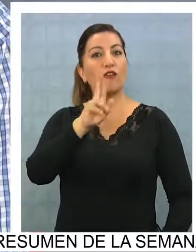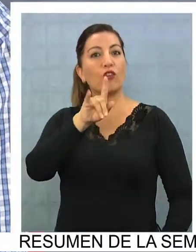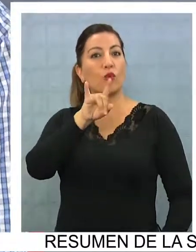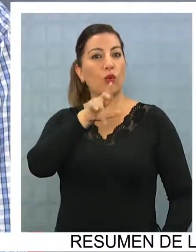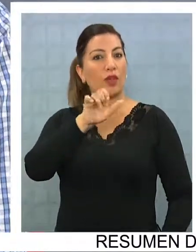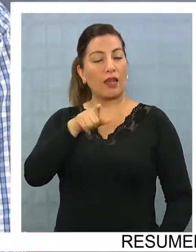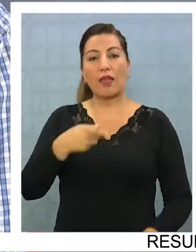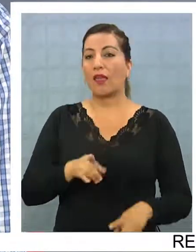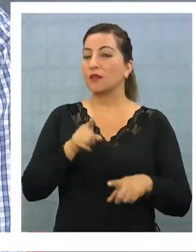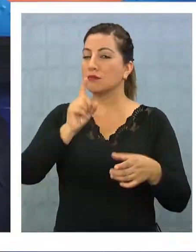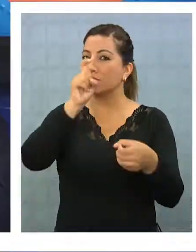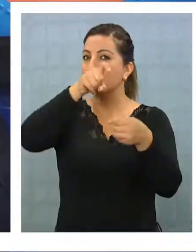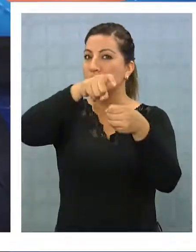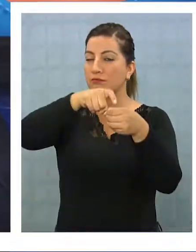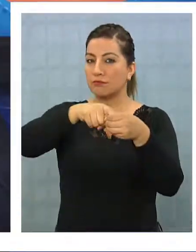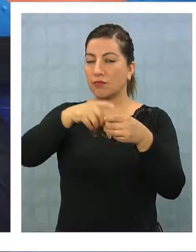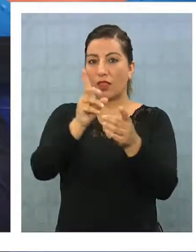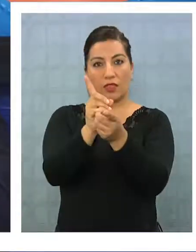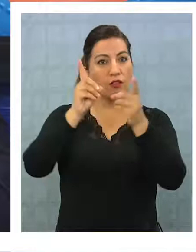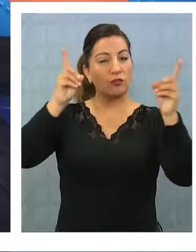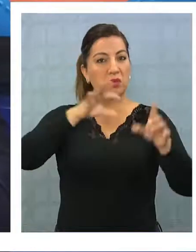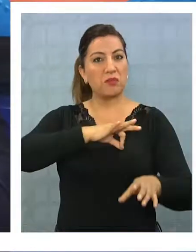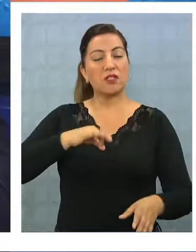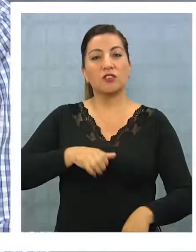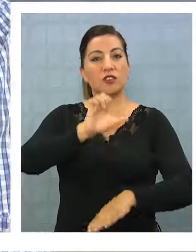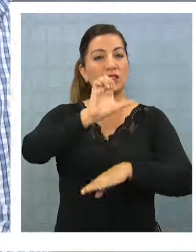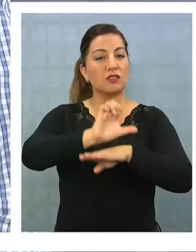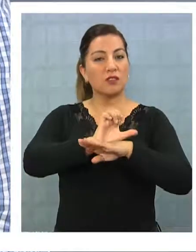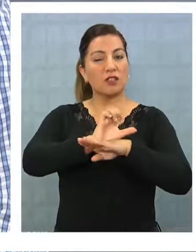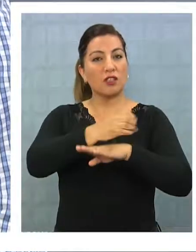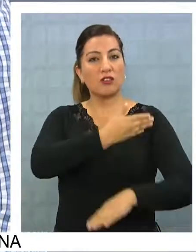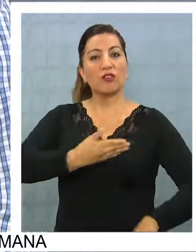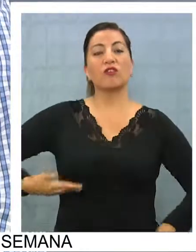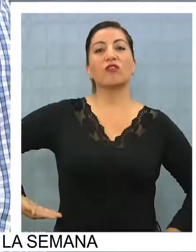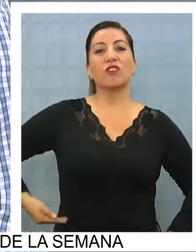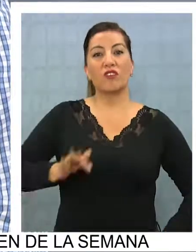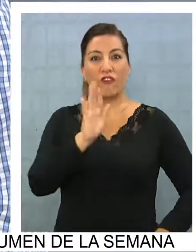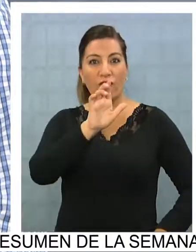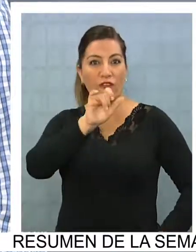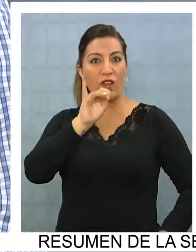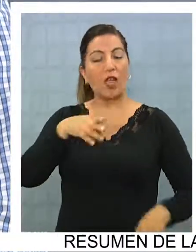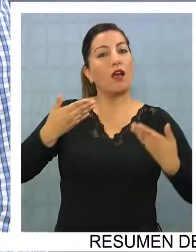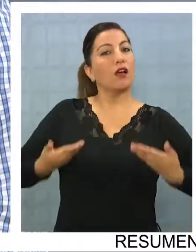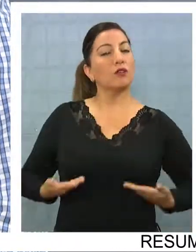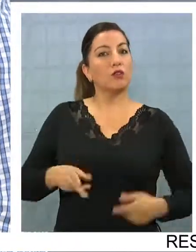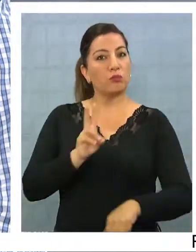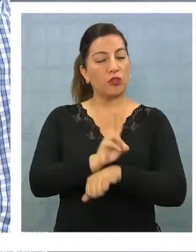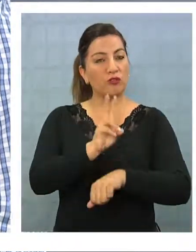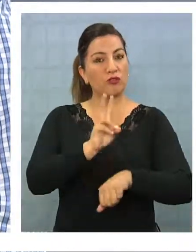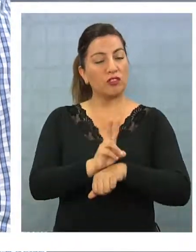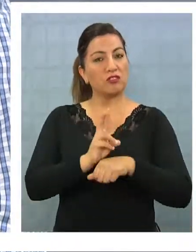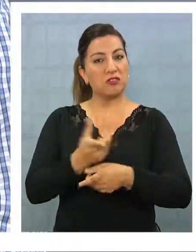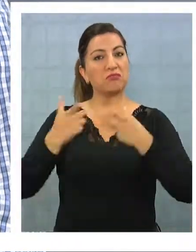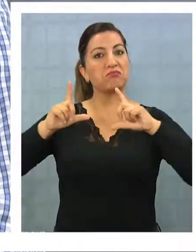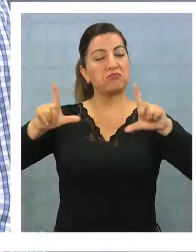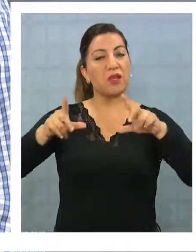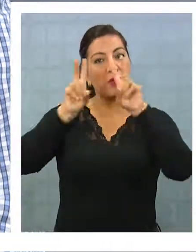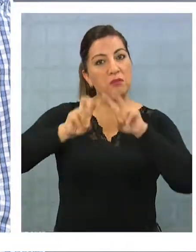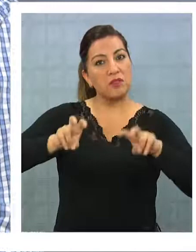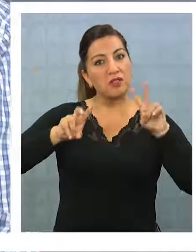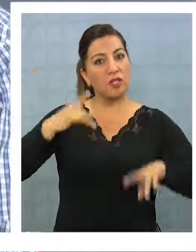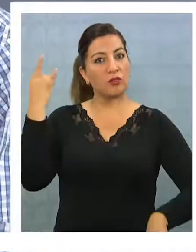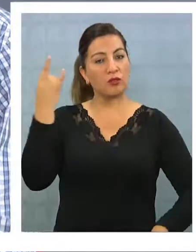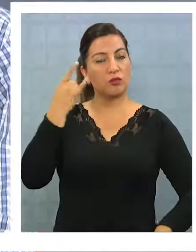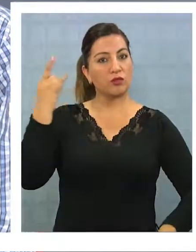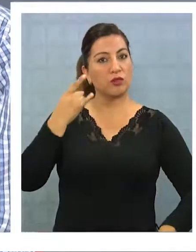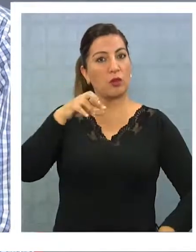Brunner. Fue militante del Partido por la Democracia, ministro de Estado durante el gobierno del presidente Eduardo Frei, actualmente profesor titular e investigador de la